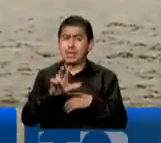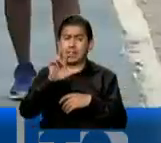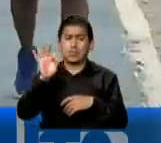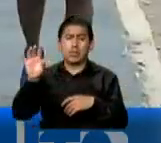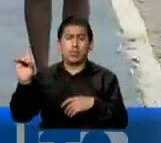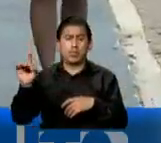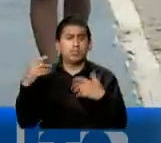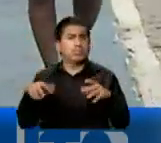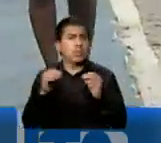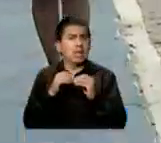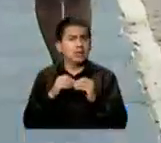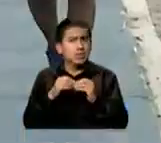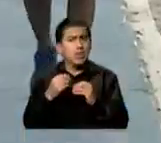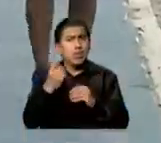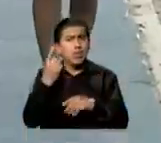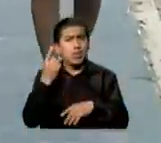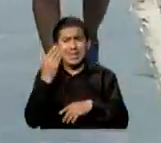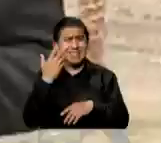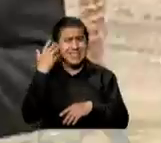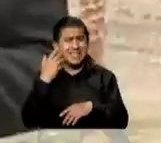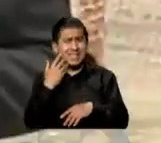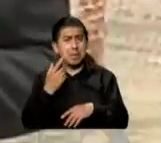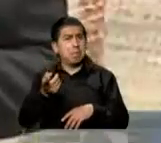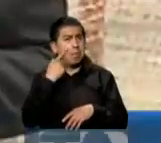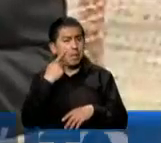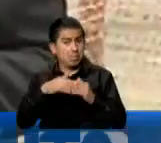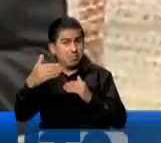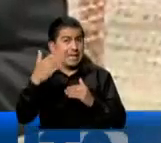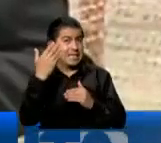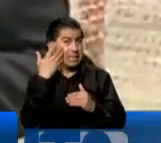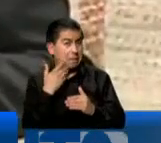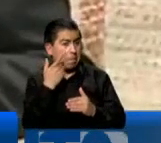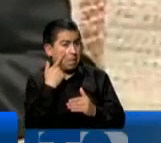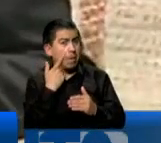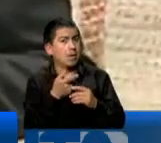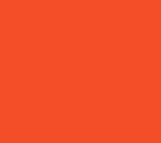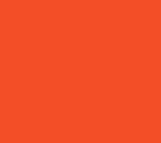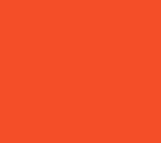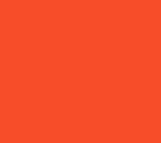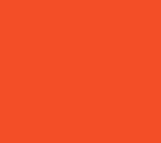1.391 casos. En 15 días se analizará si Manta continúa en semáforo amarillo.